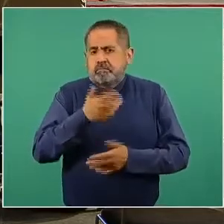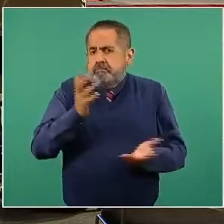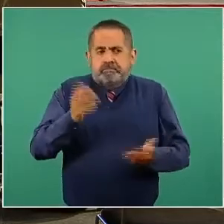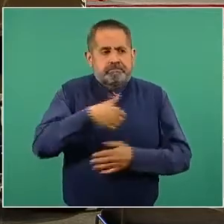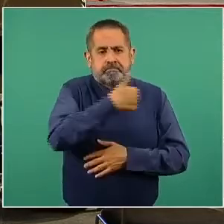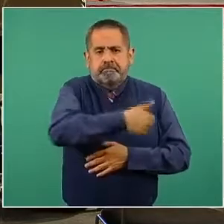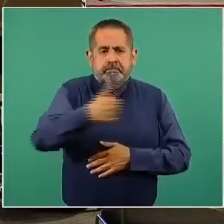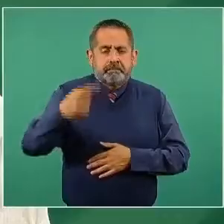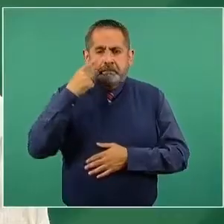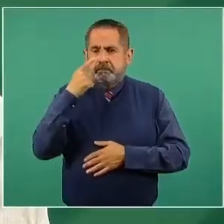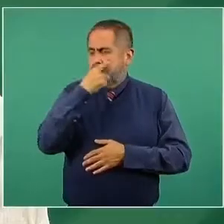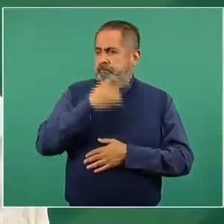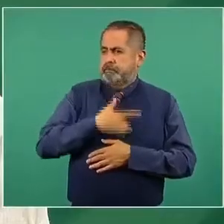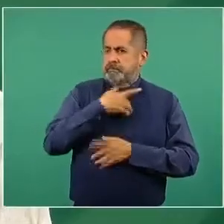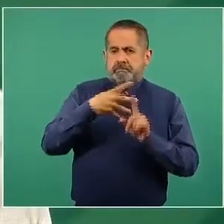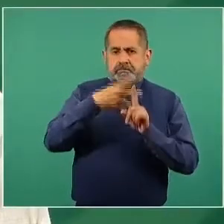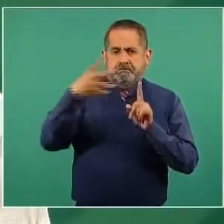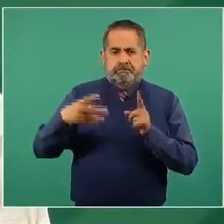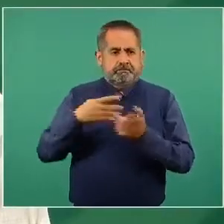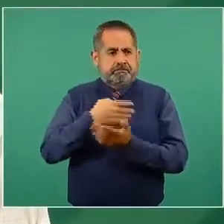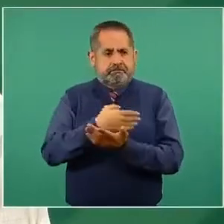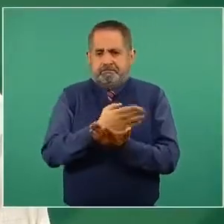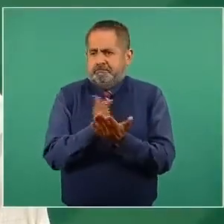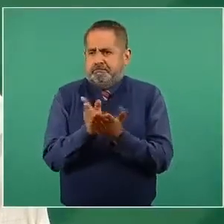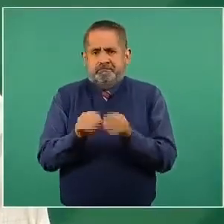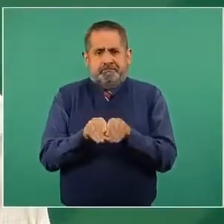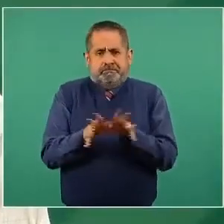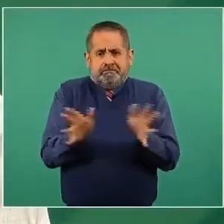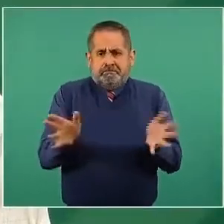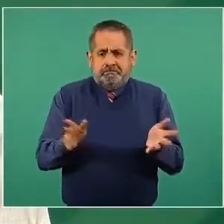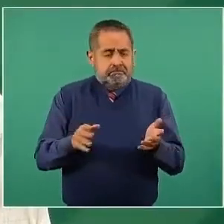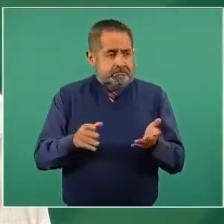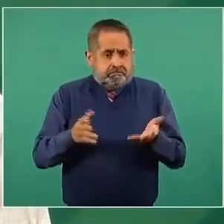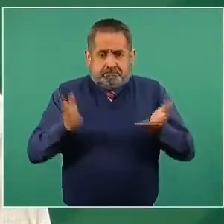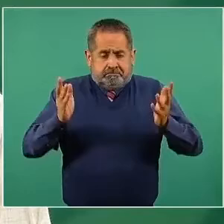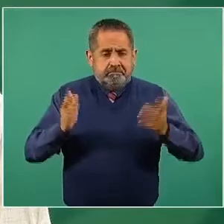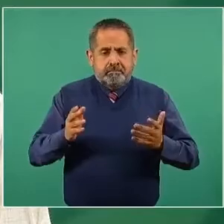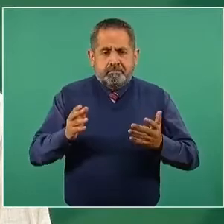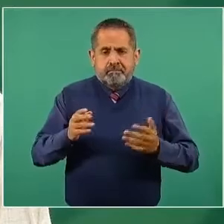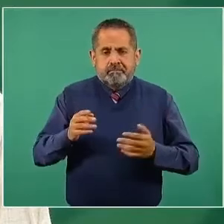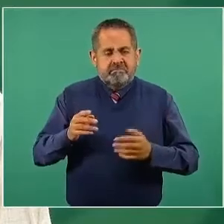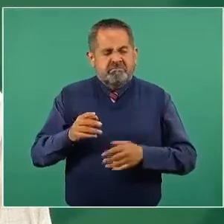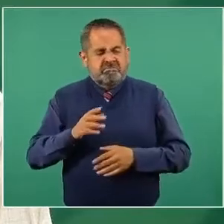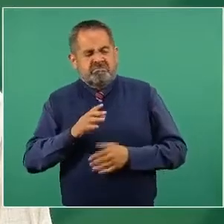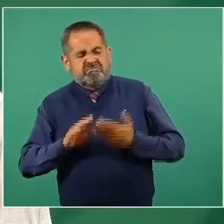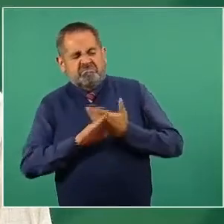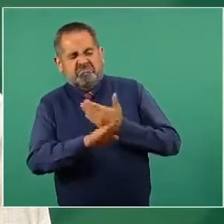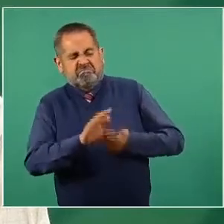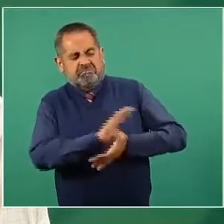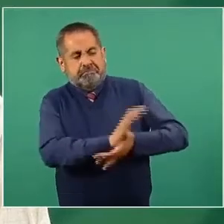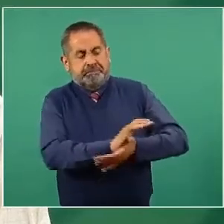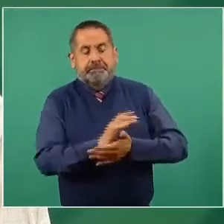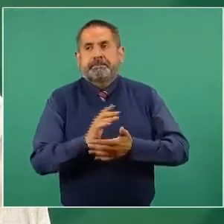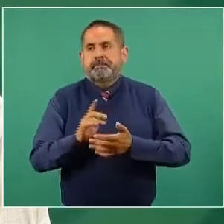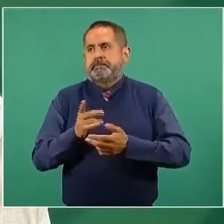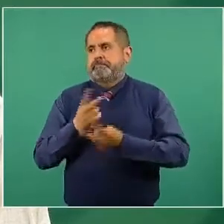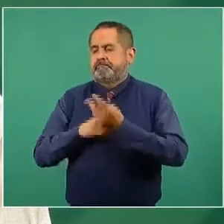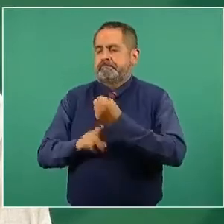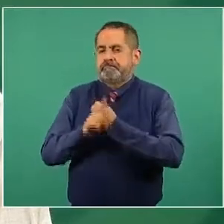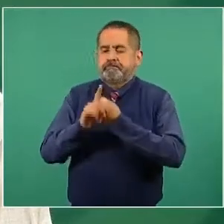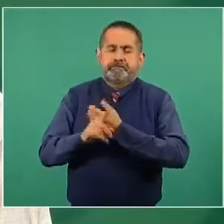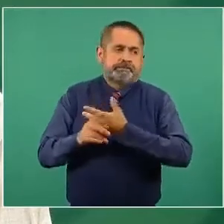en esta diversidad lleva a graves problemas de salud pública, lleva a problemas de